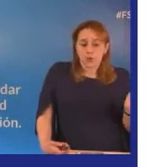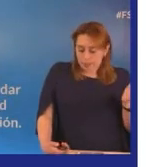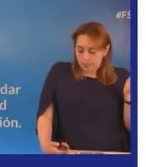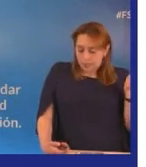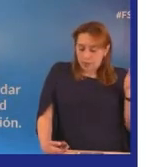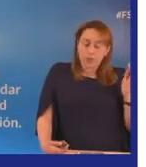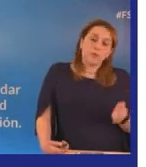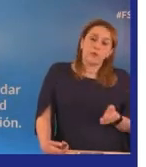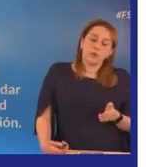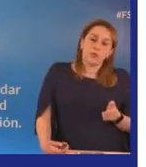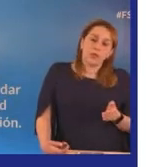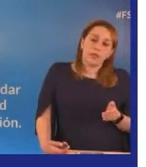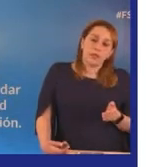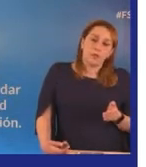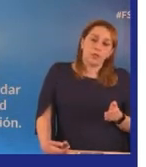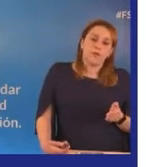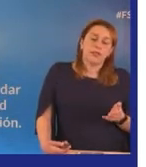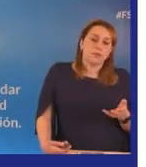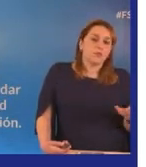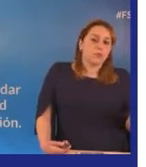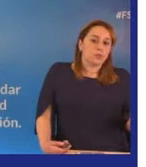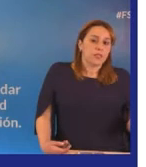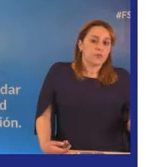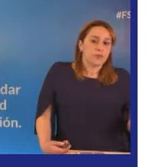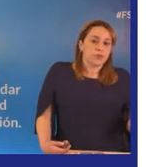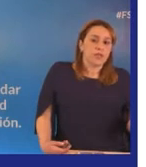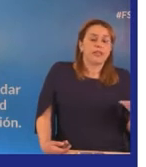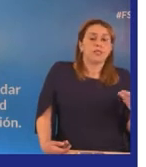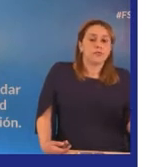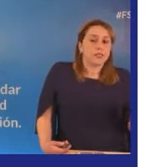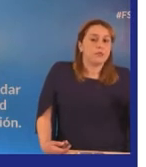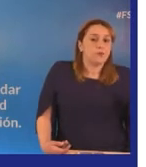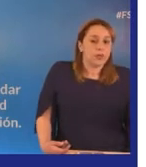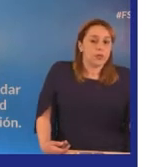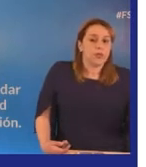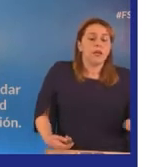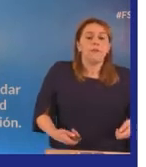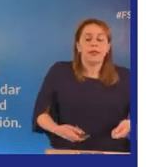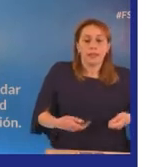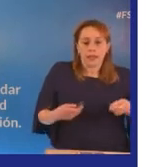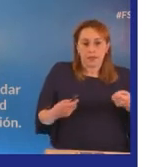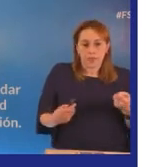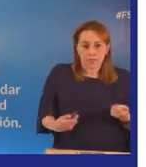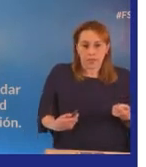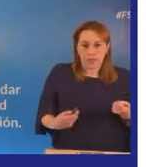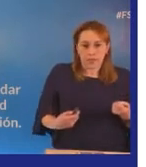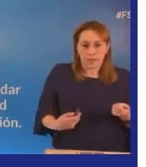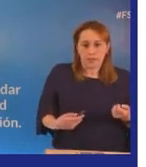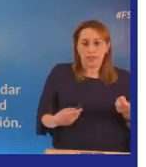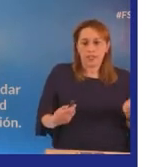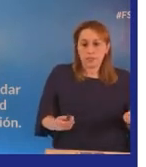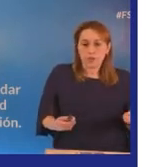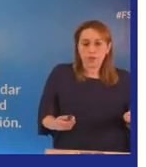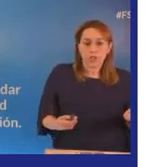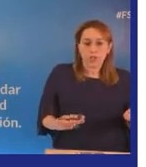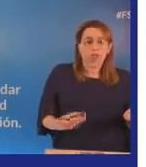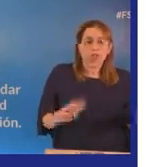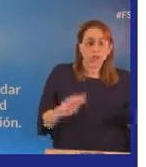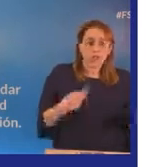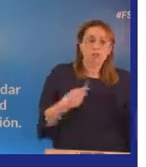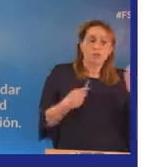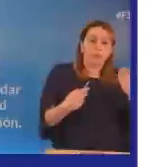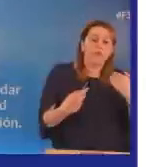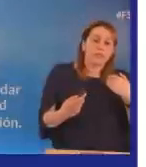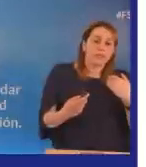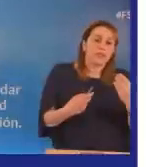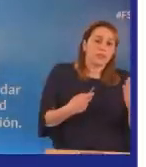Uno, porque si tiene buena postura, pues va a ser mucho más funcional y más fácil poder manejar al paciente. Y dos,